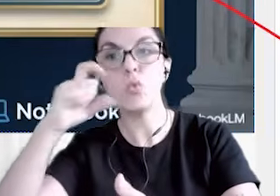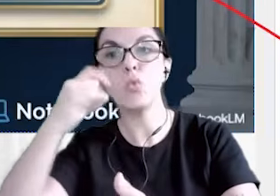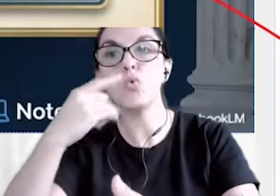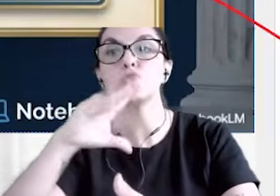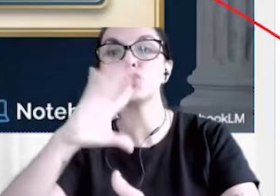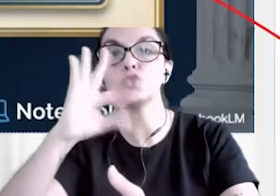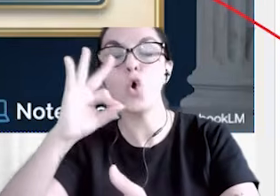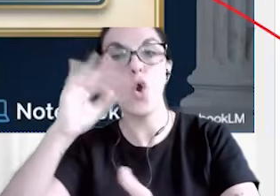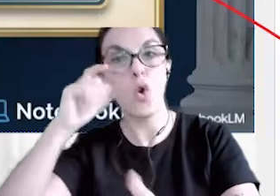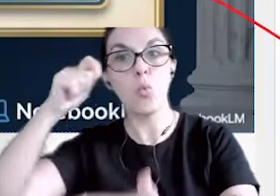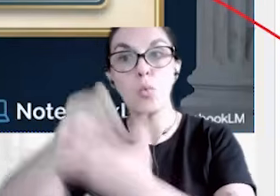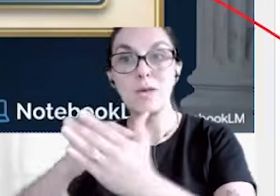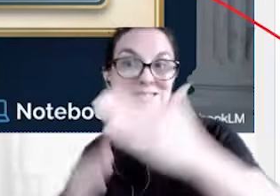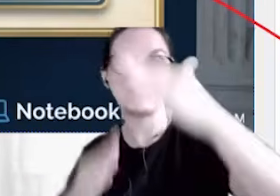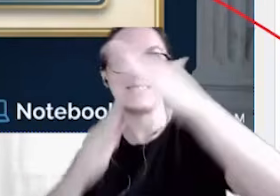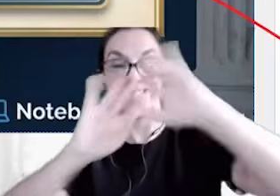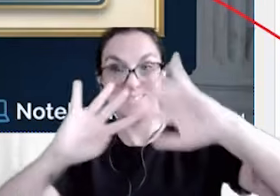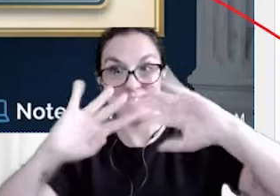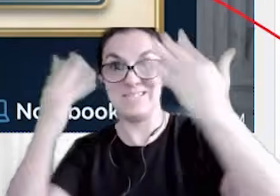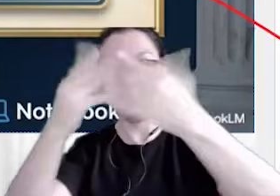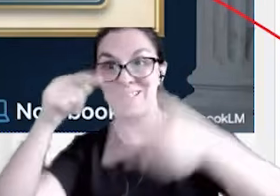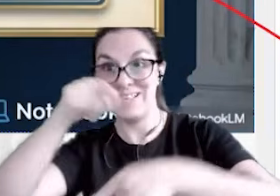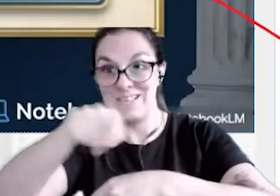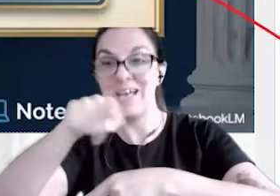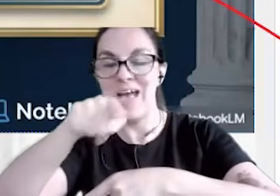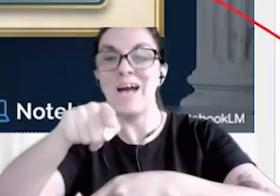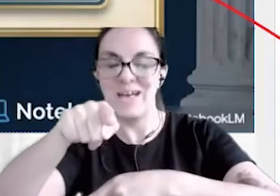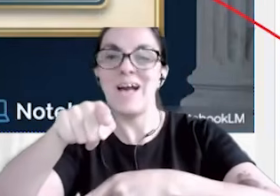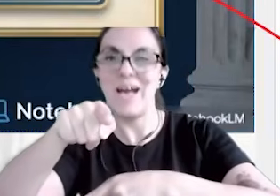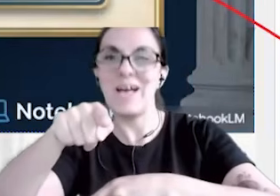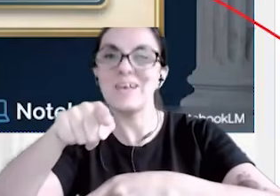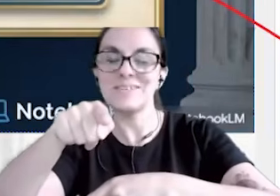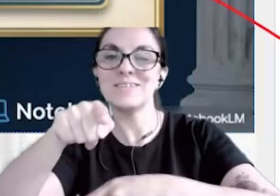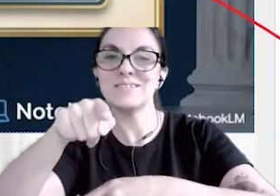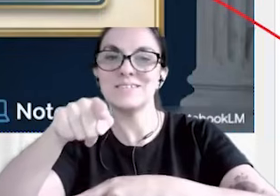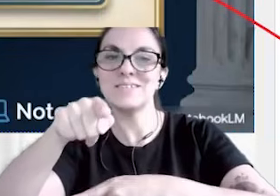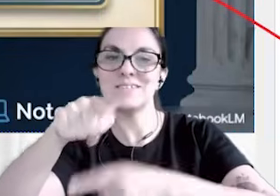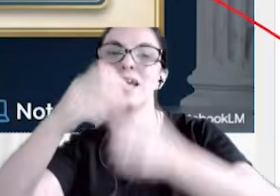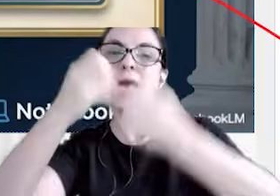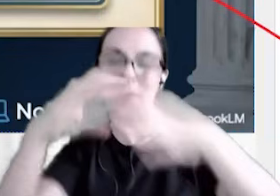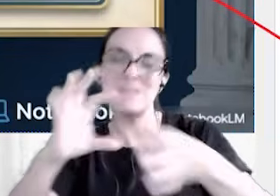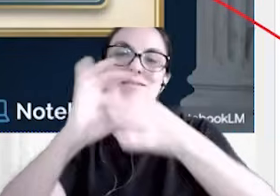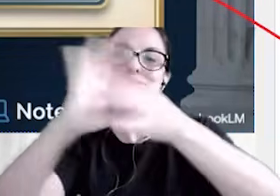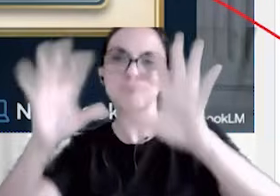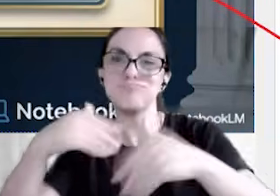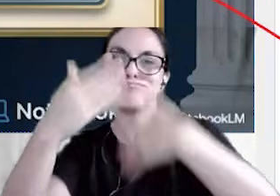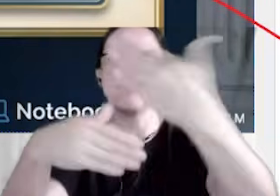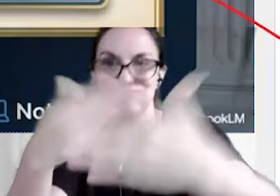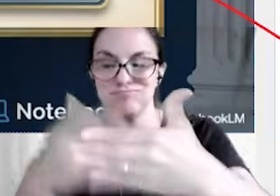y la Corte ahí les abrió la instancia, pero no le abrió la instancia por